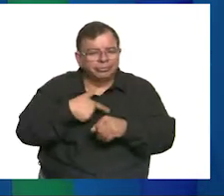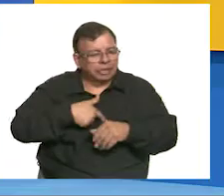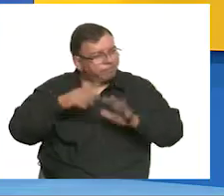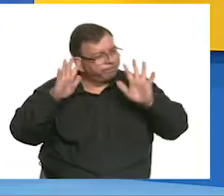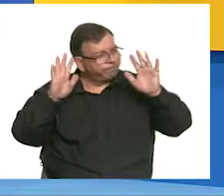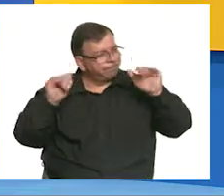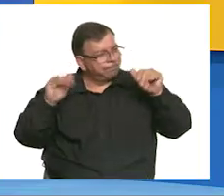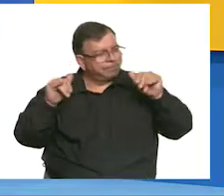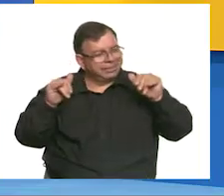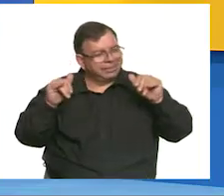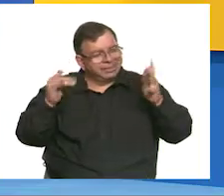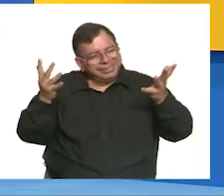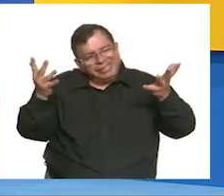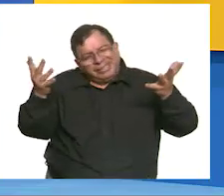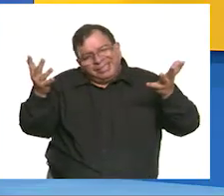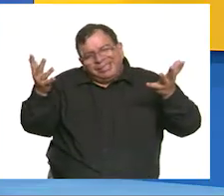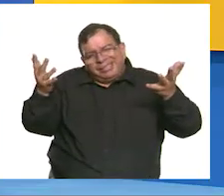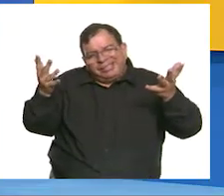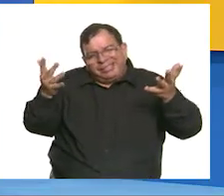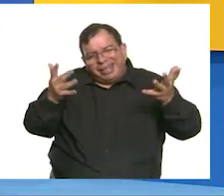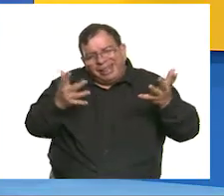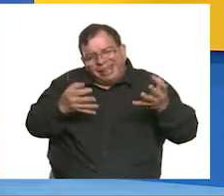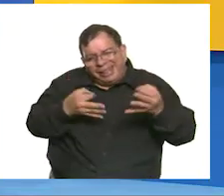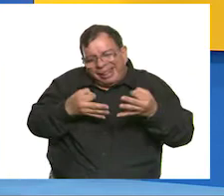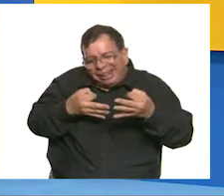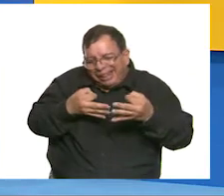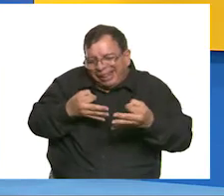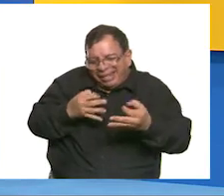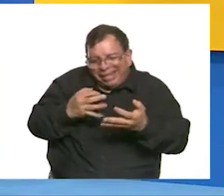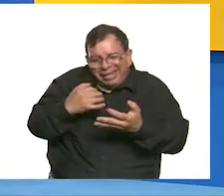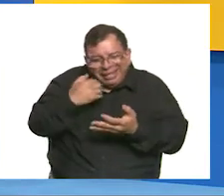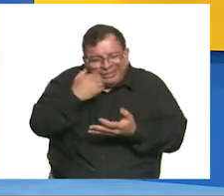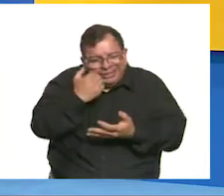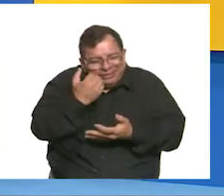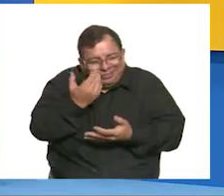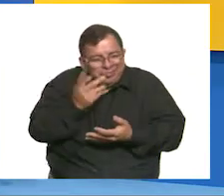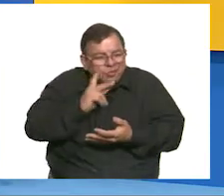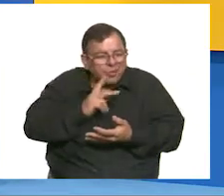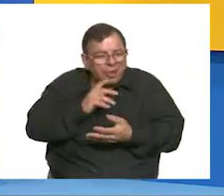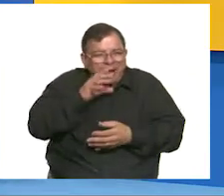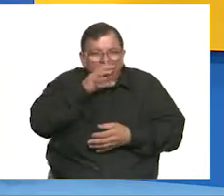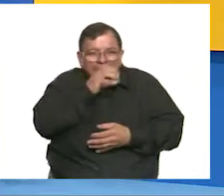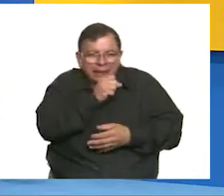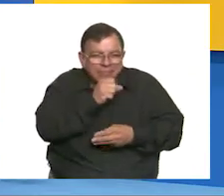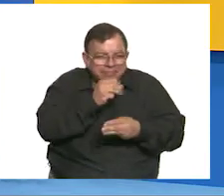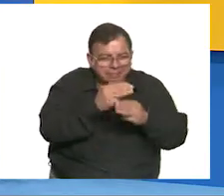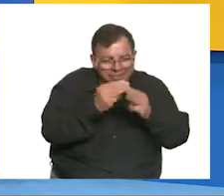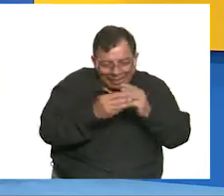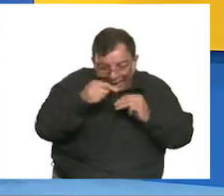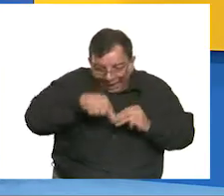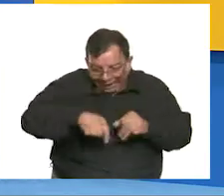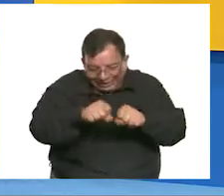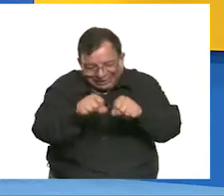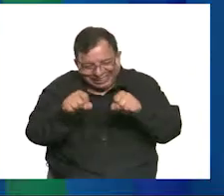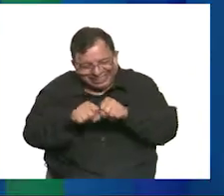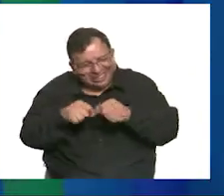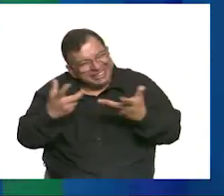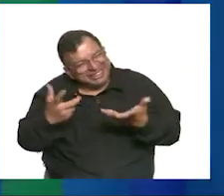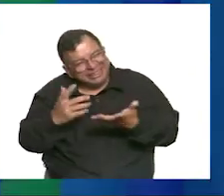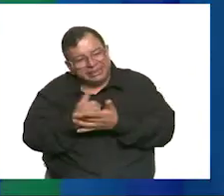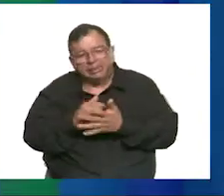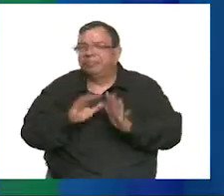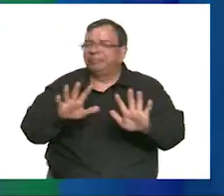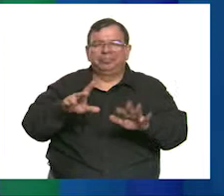despedirnos. Híjole, maestro, me quedé con las ganas de experimentar con los efectos del calor, así con materiales aquí dentro del salón de clase, oiga. Mira,